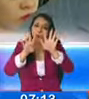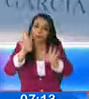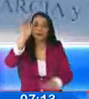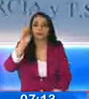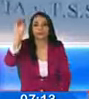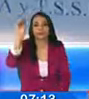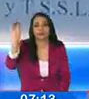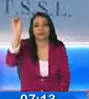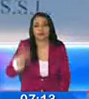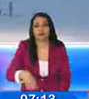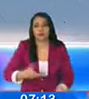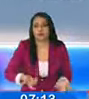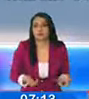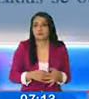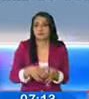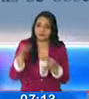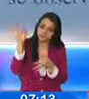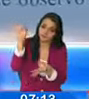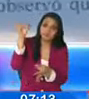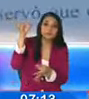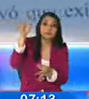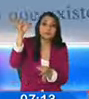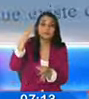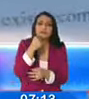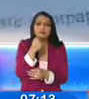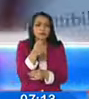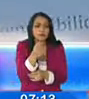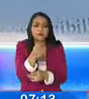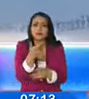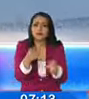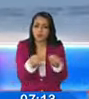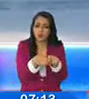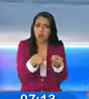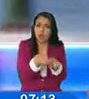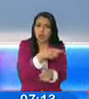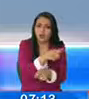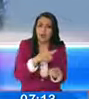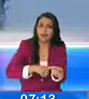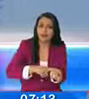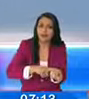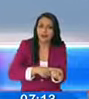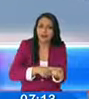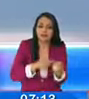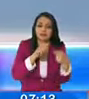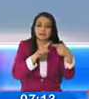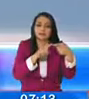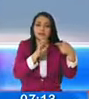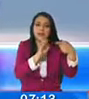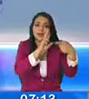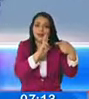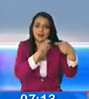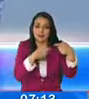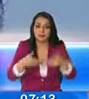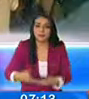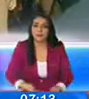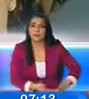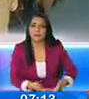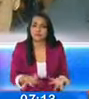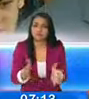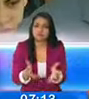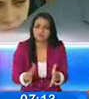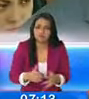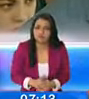99.9999%. El documento señala también que no existe compatibilidad genética entre Erika Menoscal y la niña en mención.